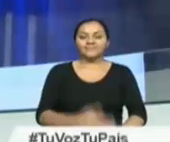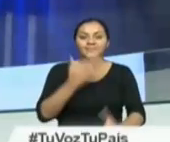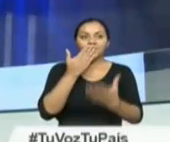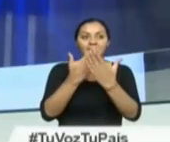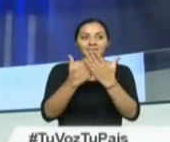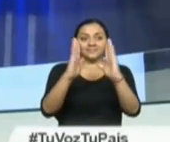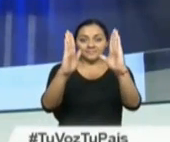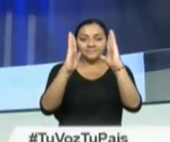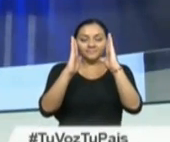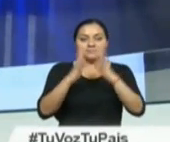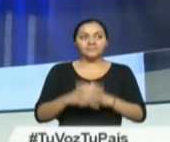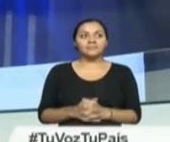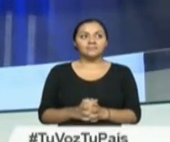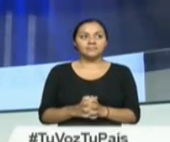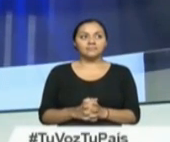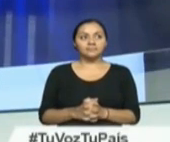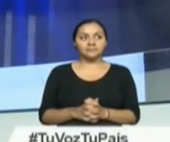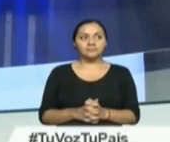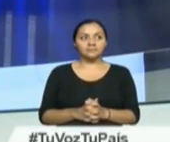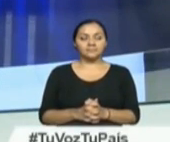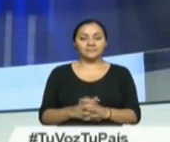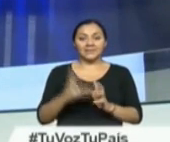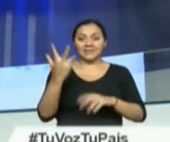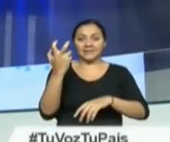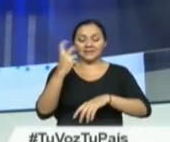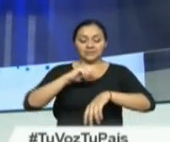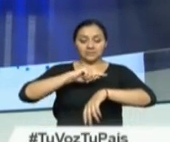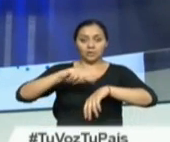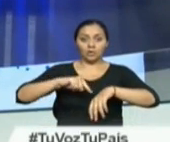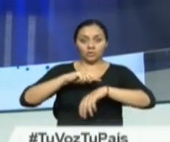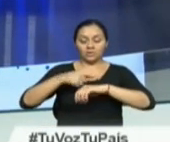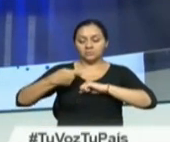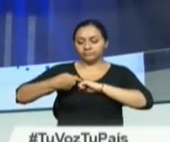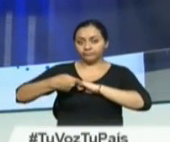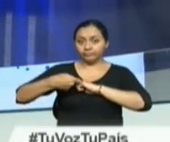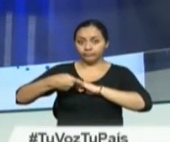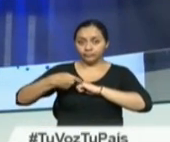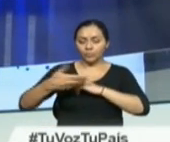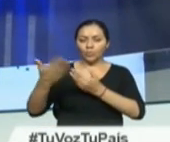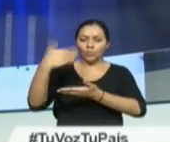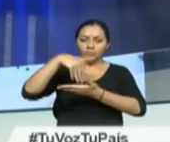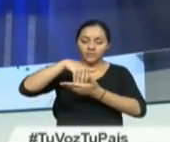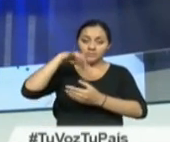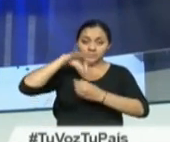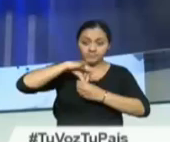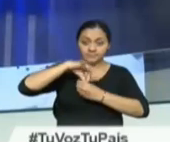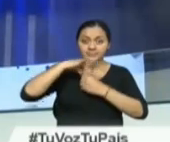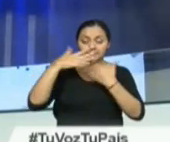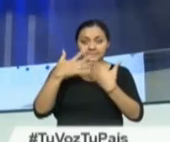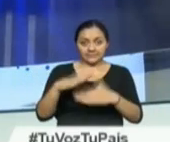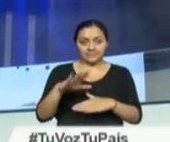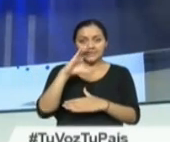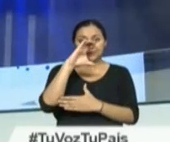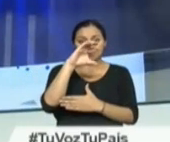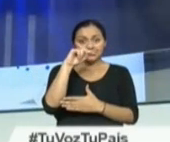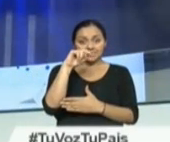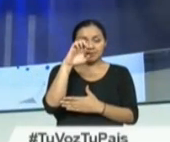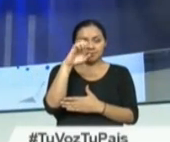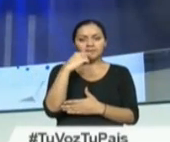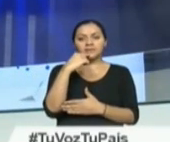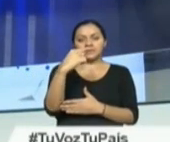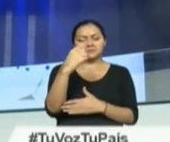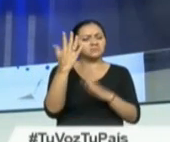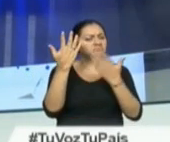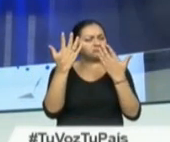Gracias por su amable sintonía. Luego de 13 horas que duró el recuento de los votos este martes, el Consejo Nacional Electoral ratificó el triunfo